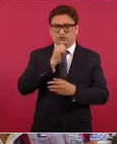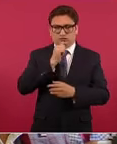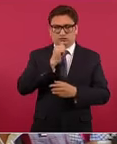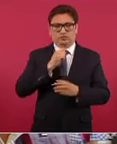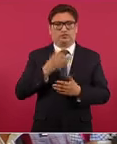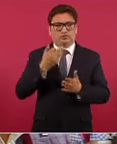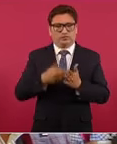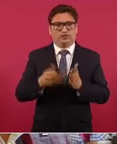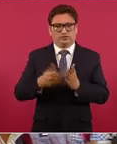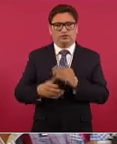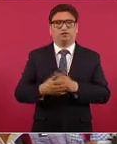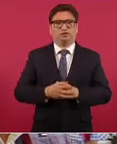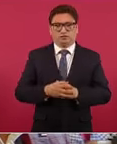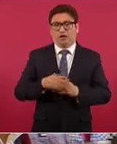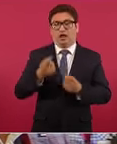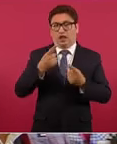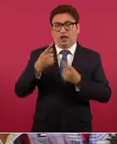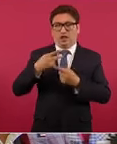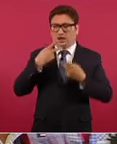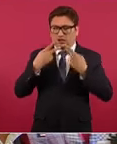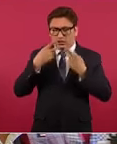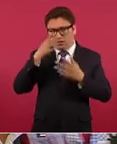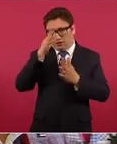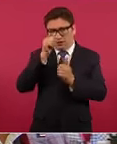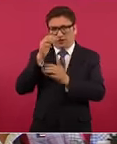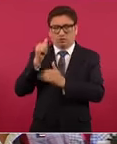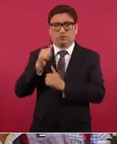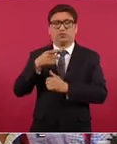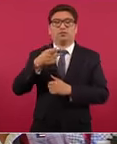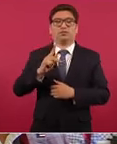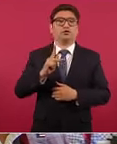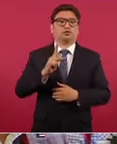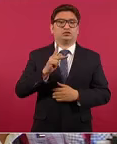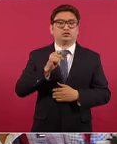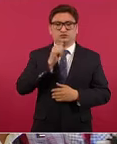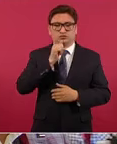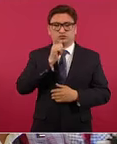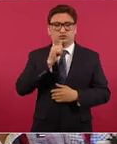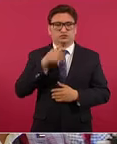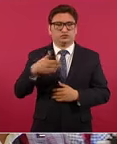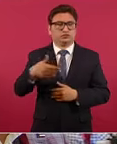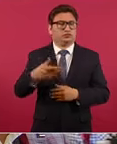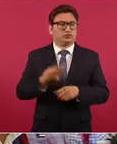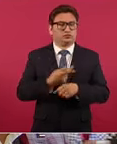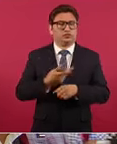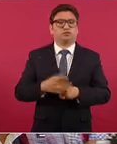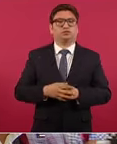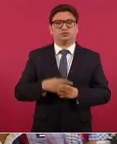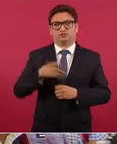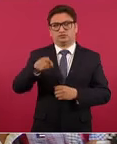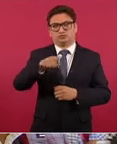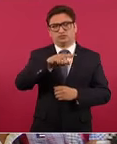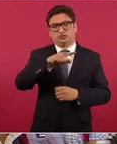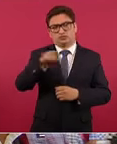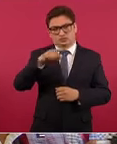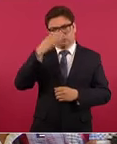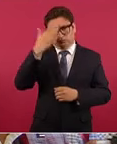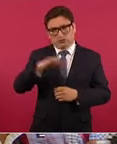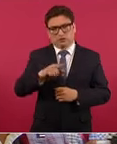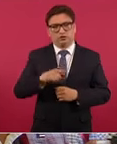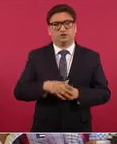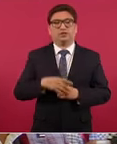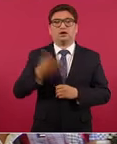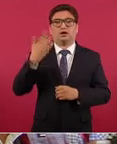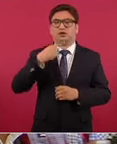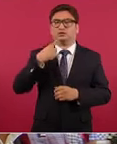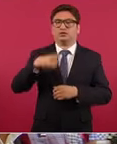no hay como algunos acuerdos que todavía no llegan a una y saben y preguntarle señor presidente si usted sabía que en las denuncias